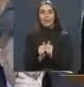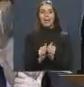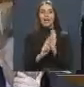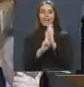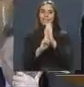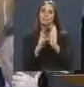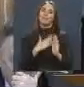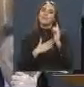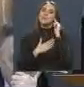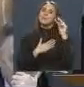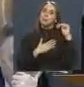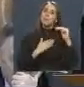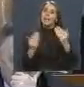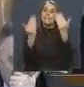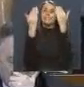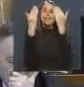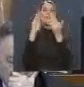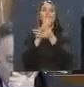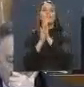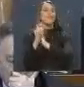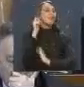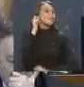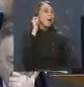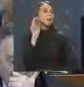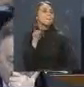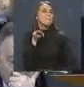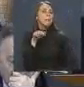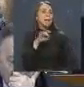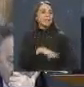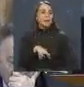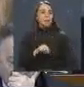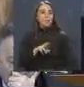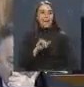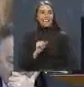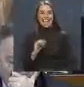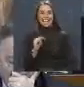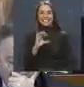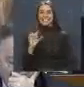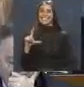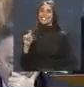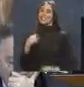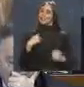mi madre, un saludo para todas las madres de Chile. María Castillo, mi madre.